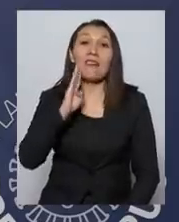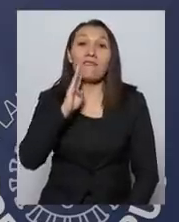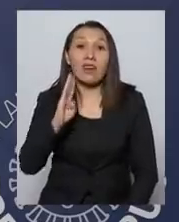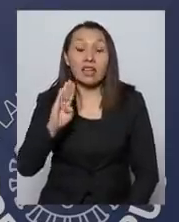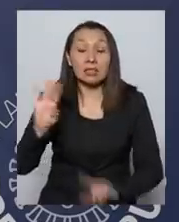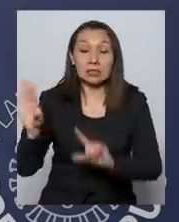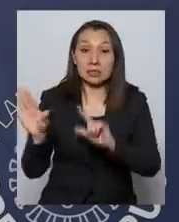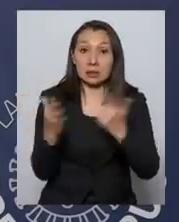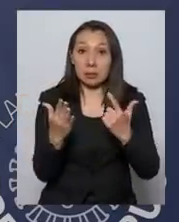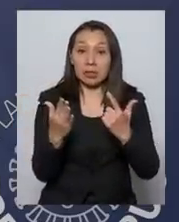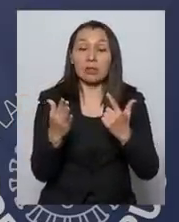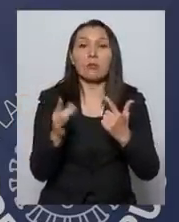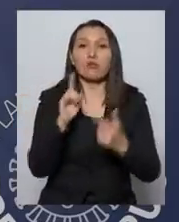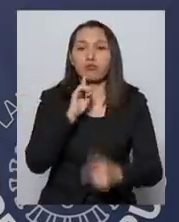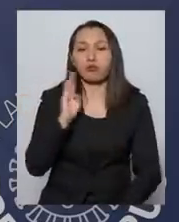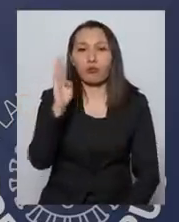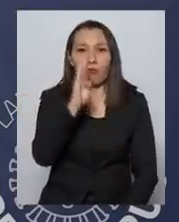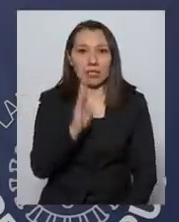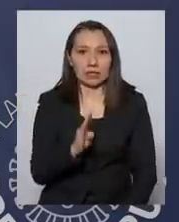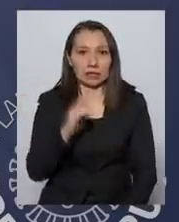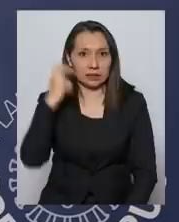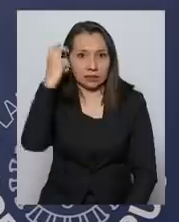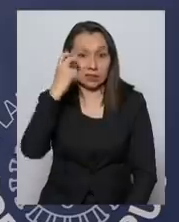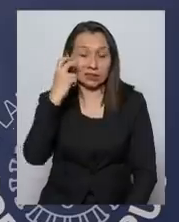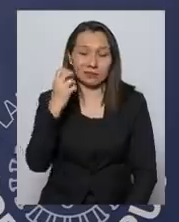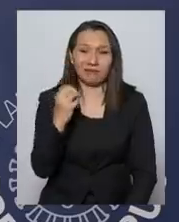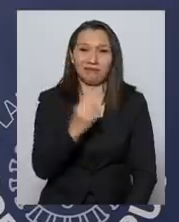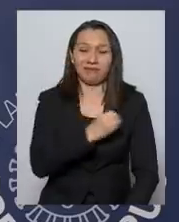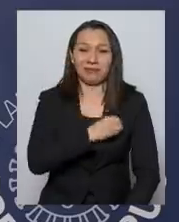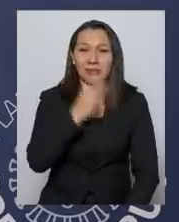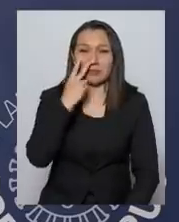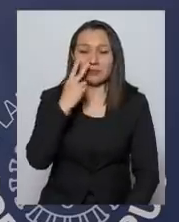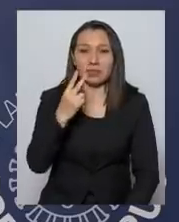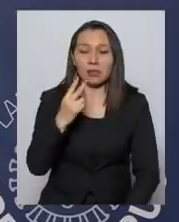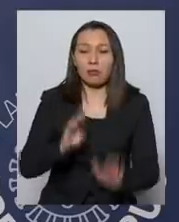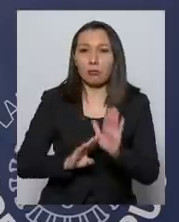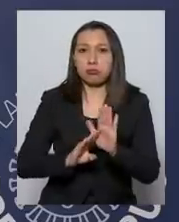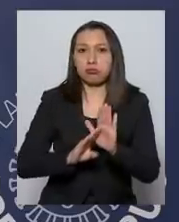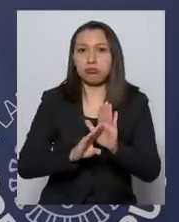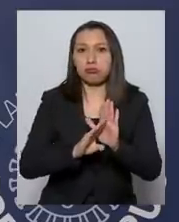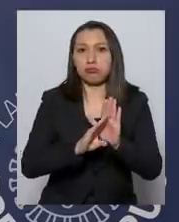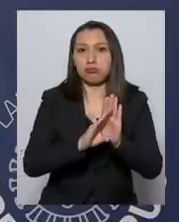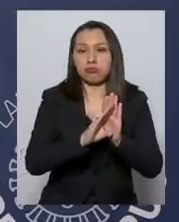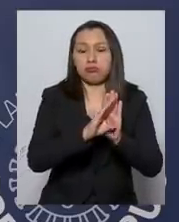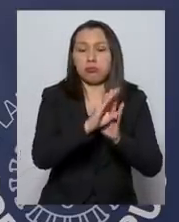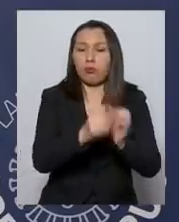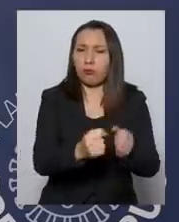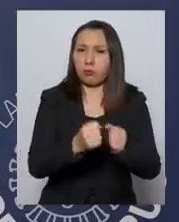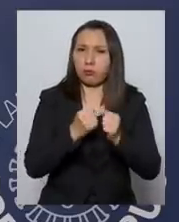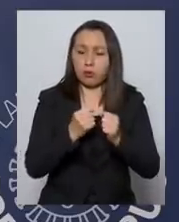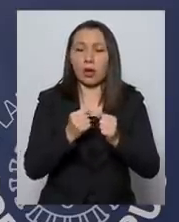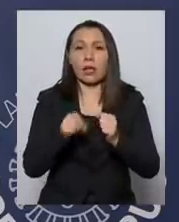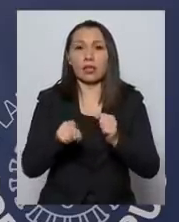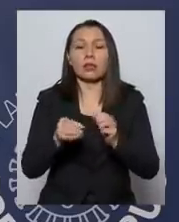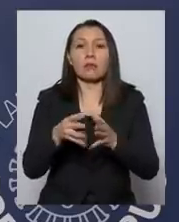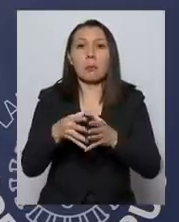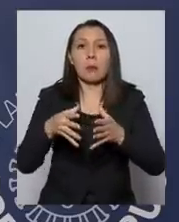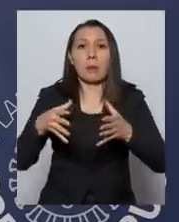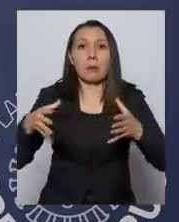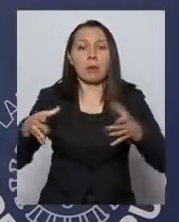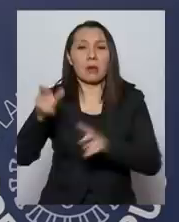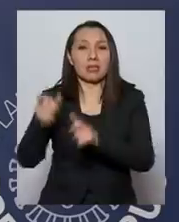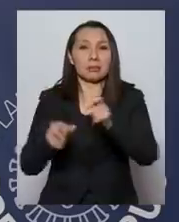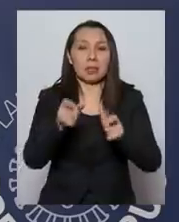lugar está Brasil, que desgraciadamente muestra una tendencia muy fuerte al aumento